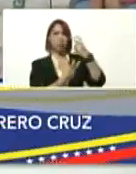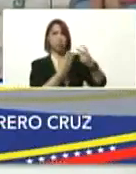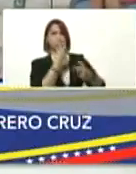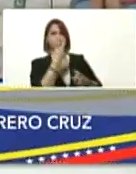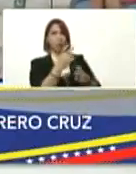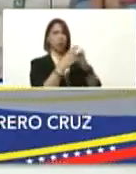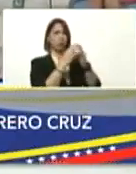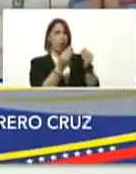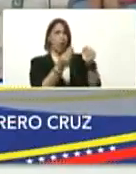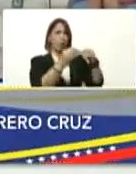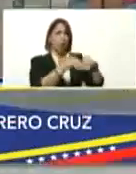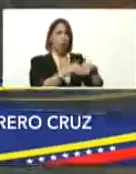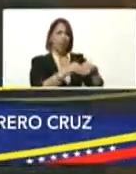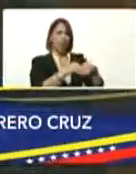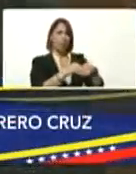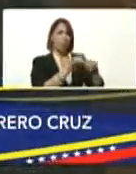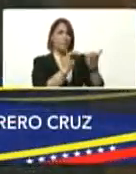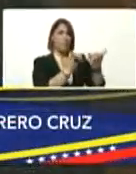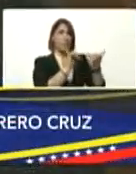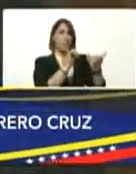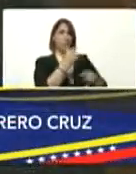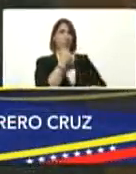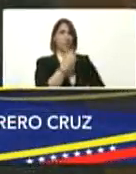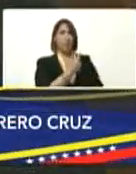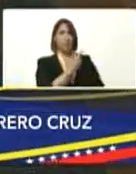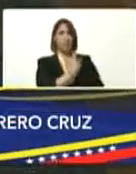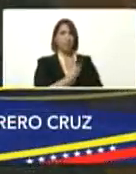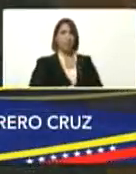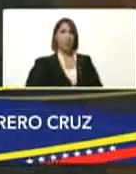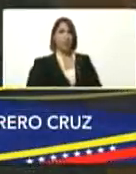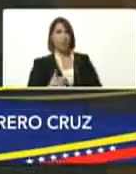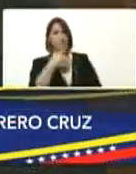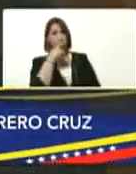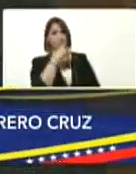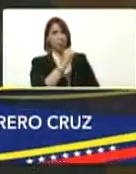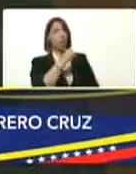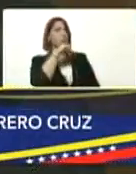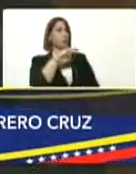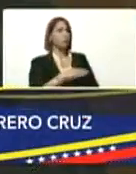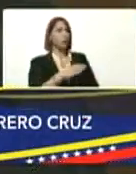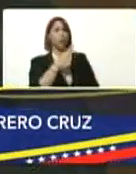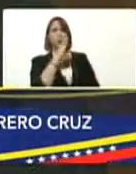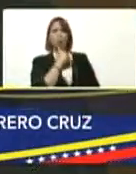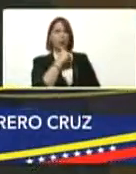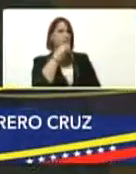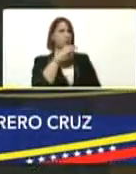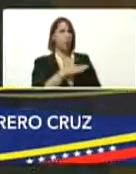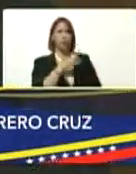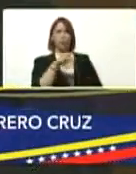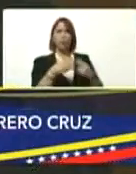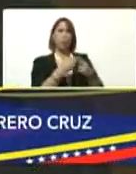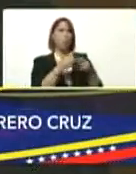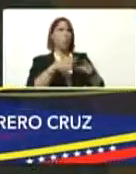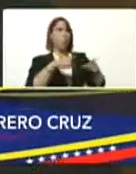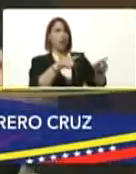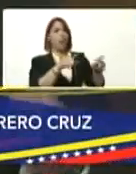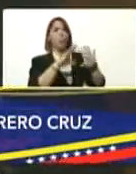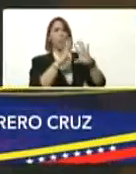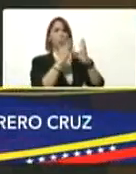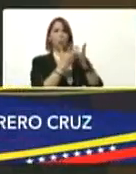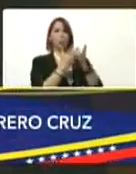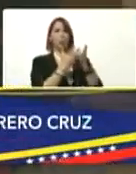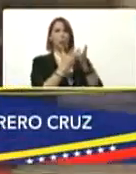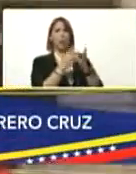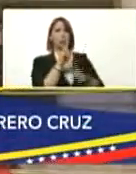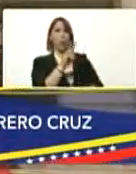este convenio que, como decía el presidente Maduro, es histórico. No hay antecedente en ninguna parte del mundo que